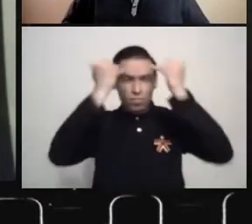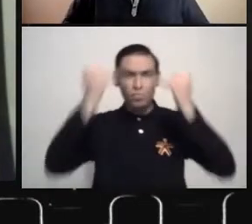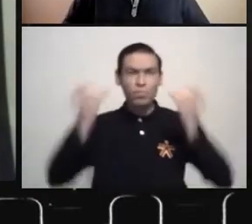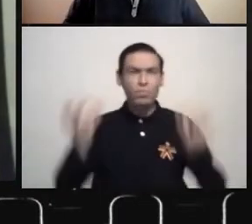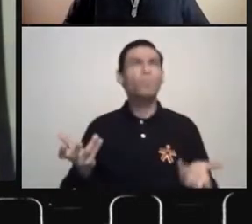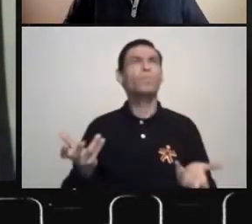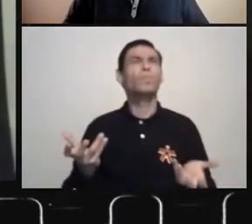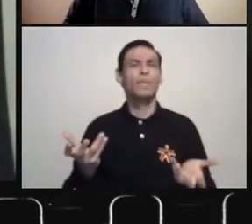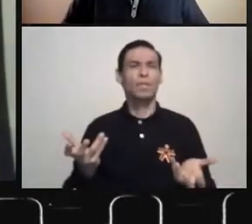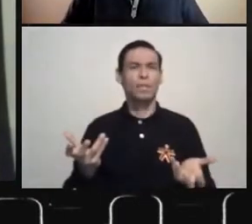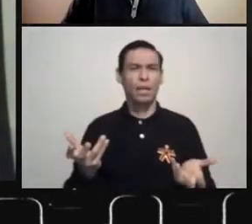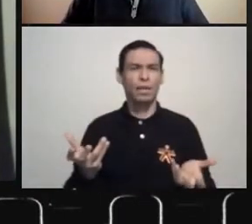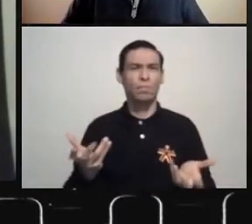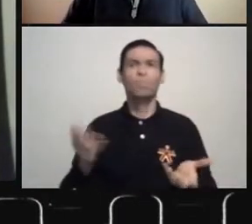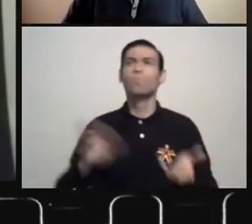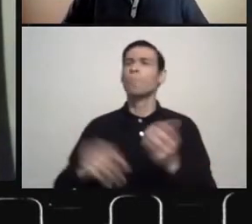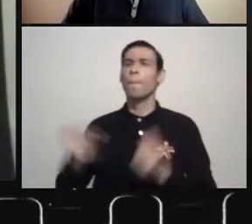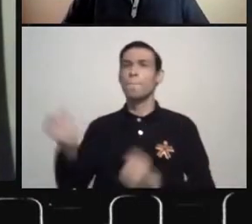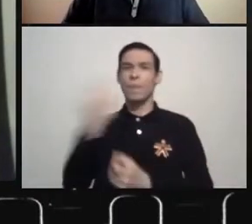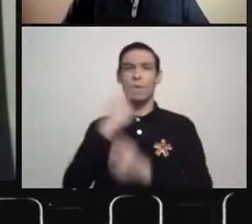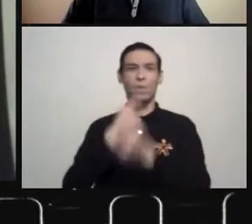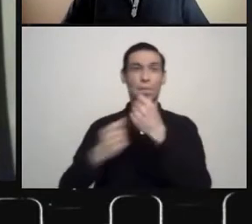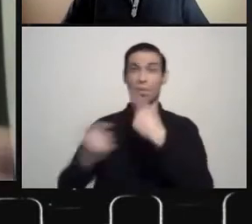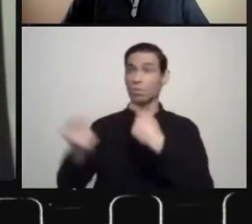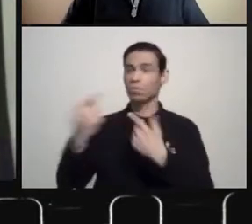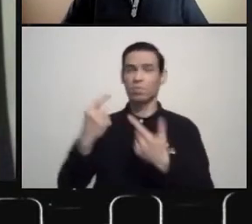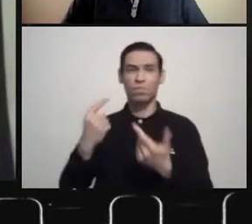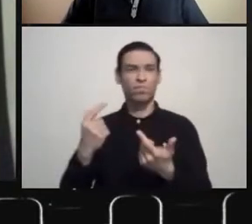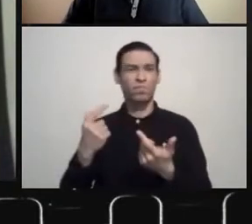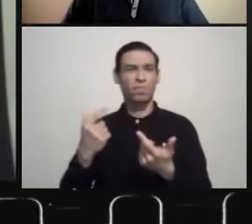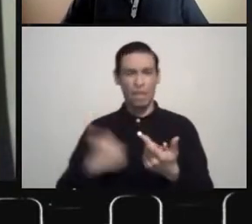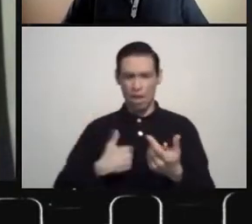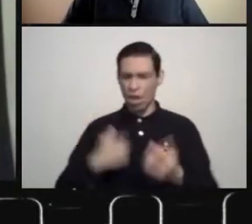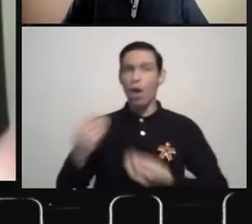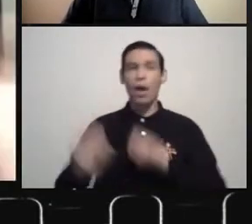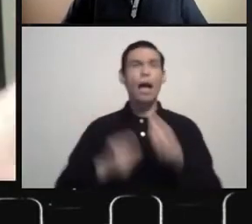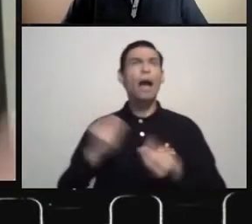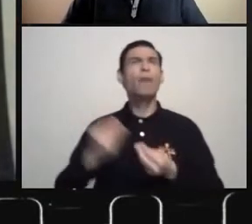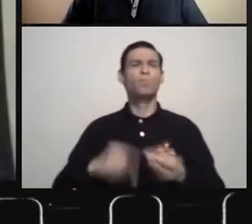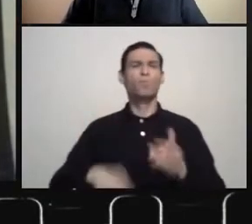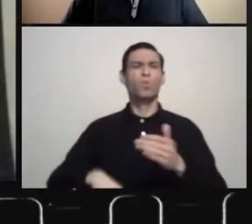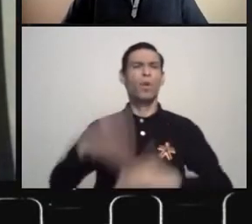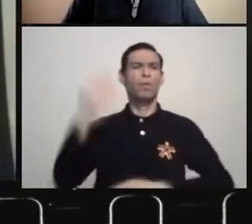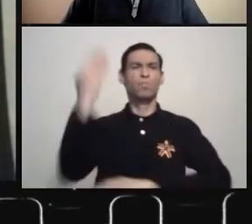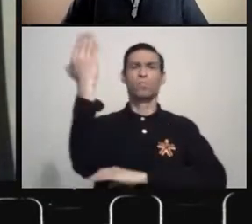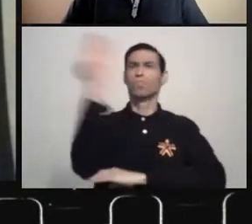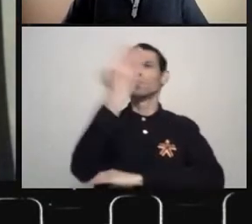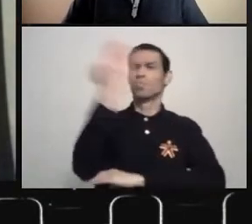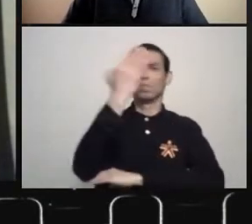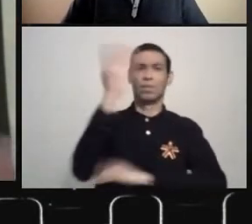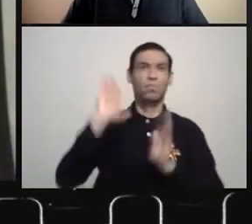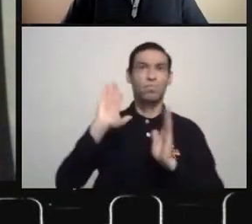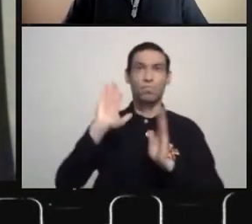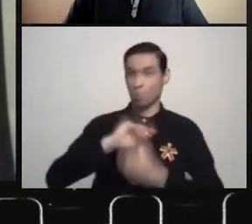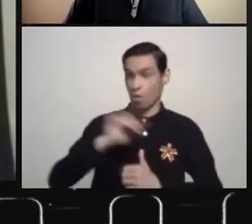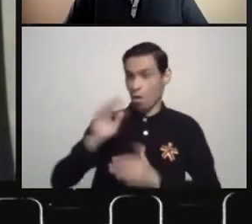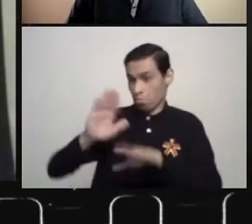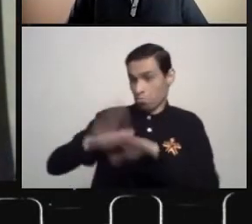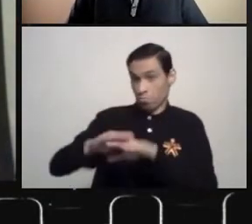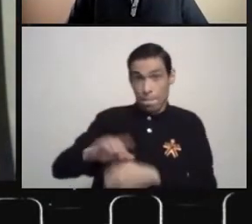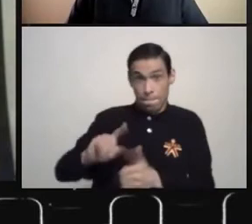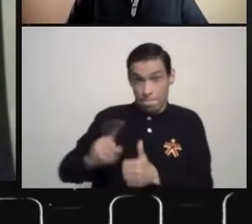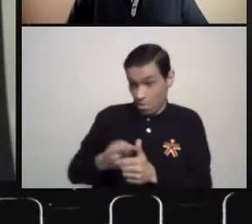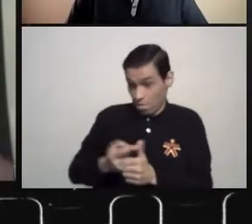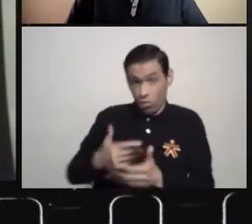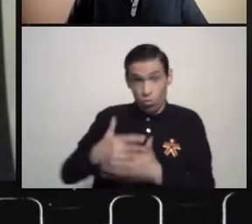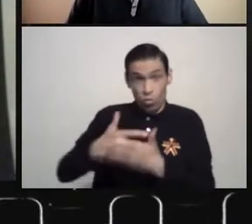siempre a mí me preguntan mucho, ¿pero qué hago para hacer una película? Y pues lo primero que yo les digo, pues escríbanla, o sea, escriban algo, escriban